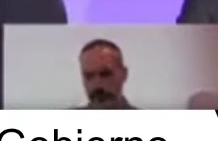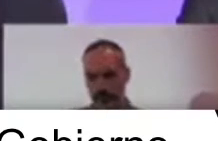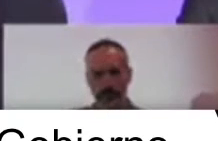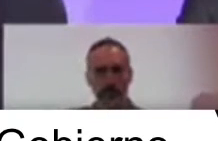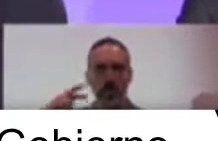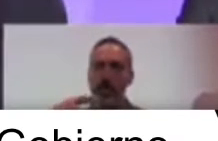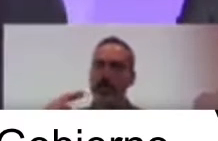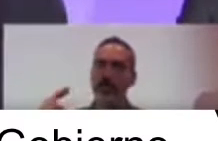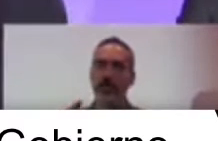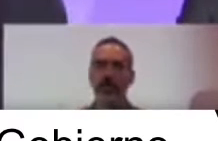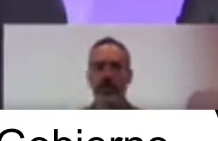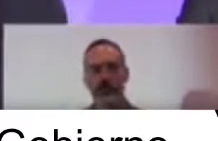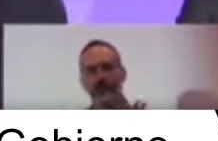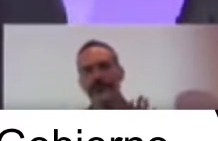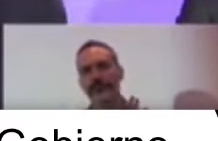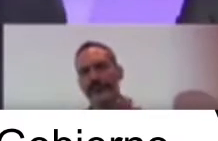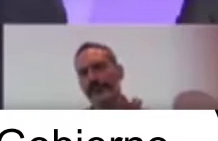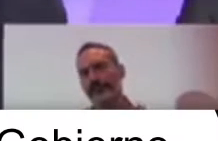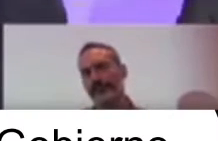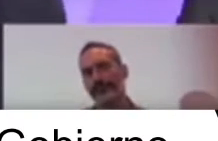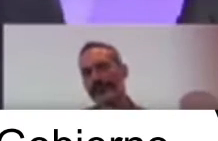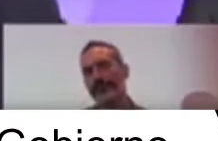video, aunque sea solo de una sola pantalla.